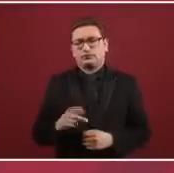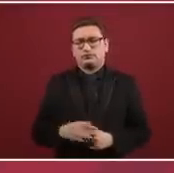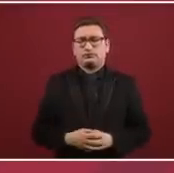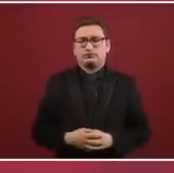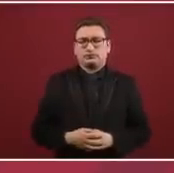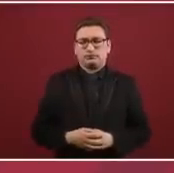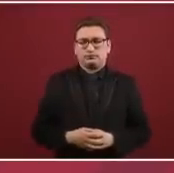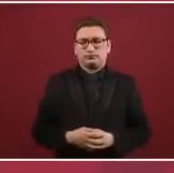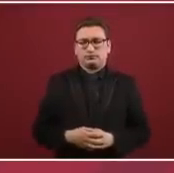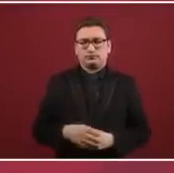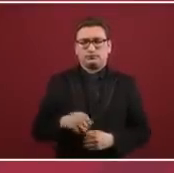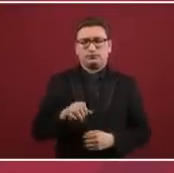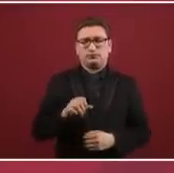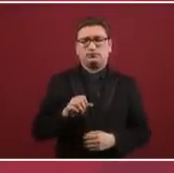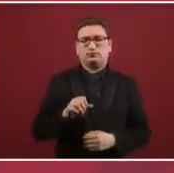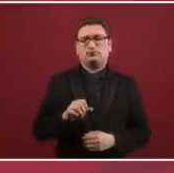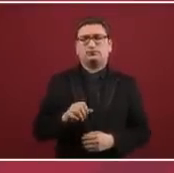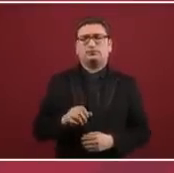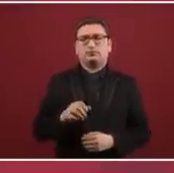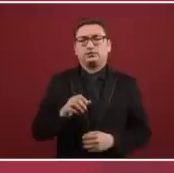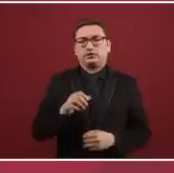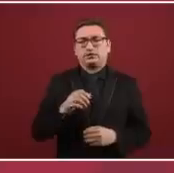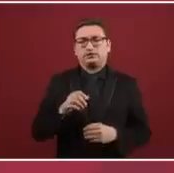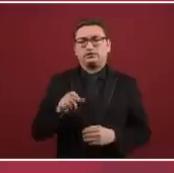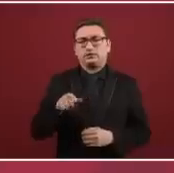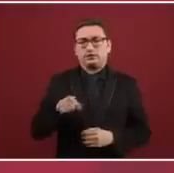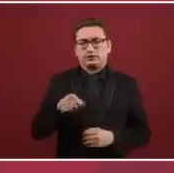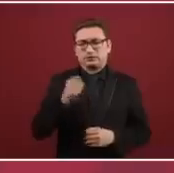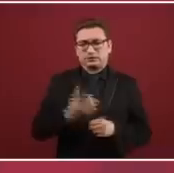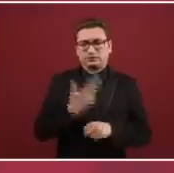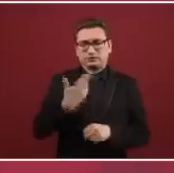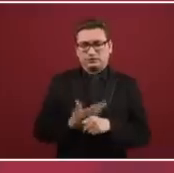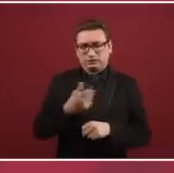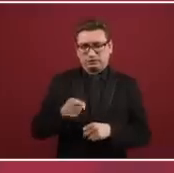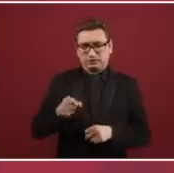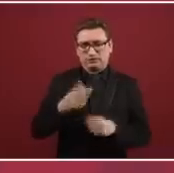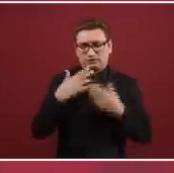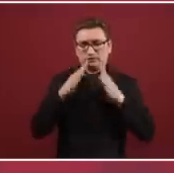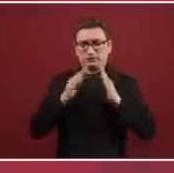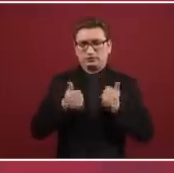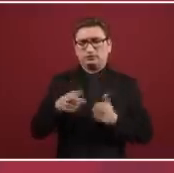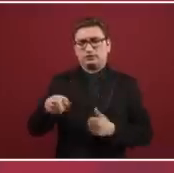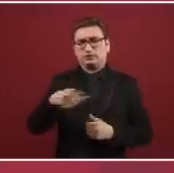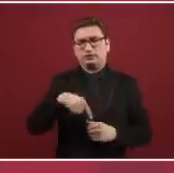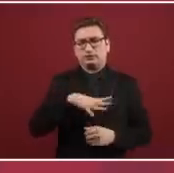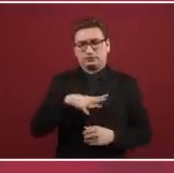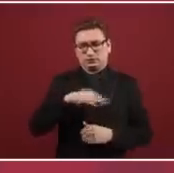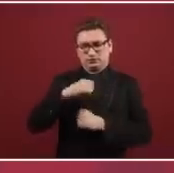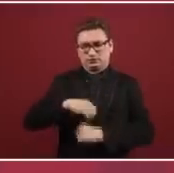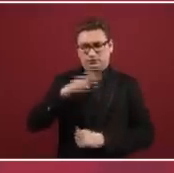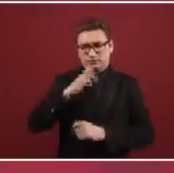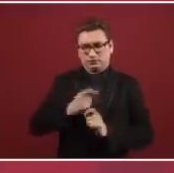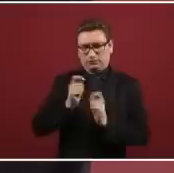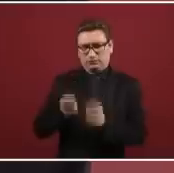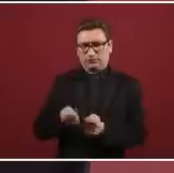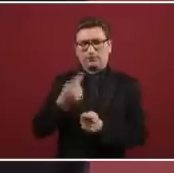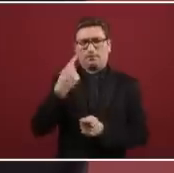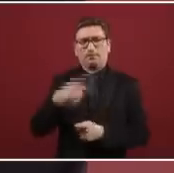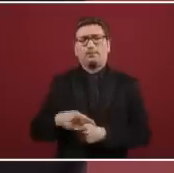La Secretaría de Hacienda tiene la facultad para